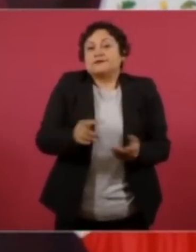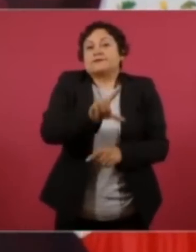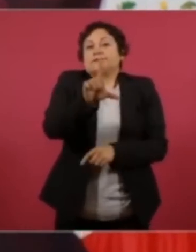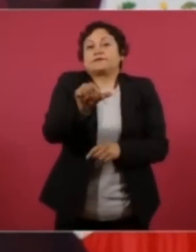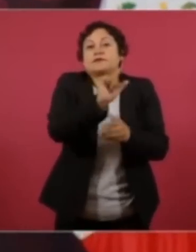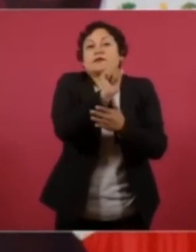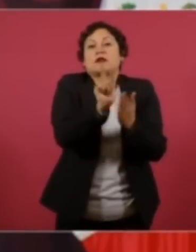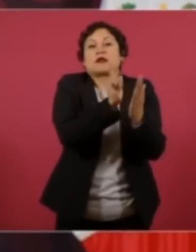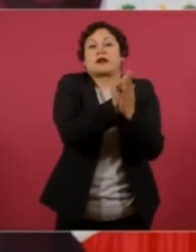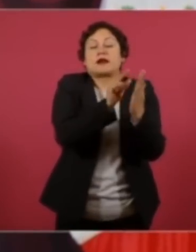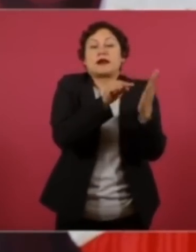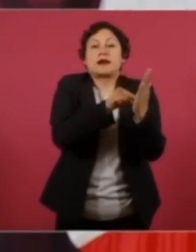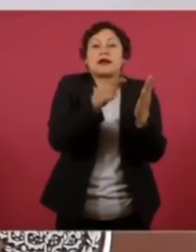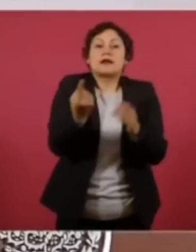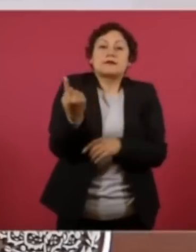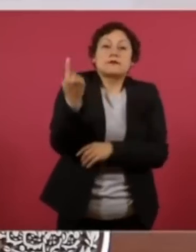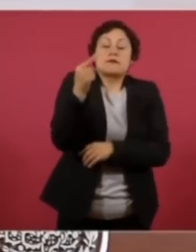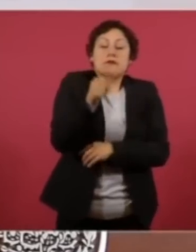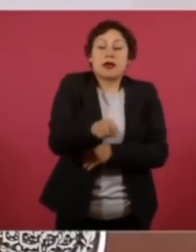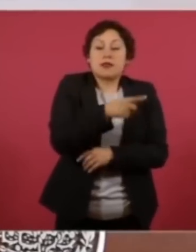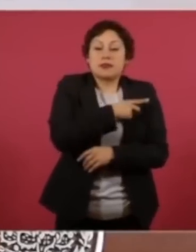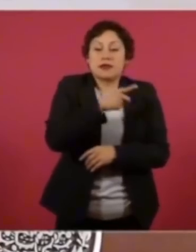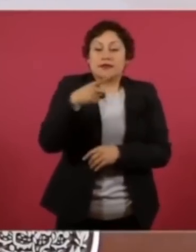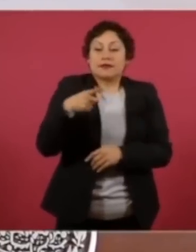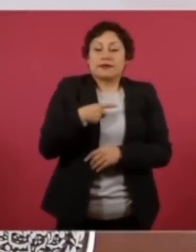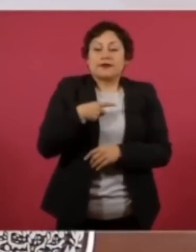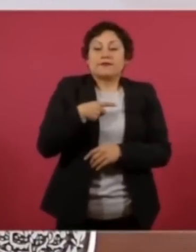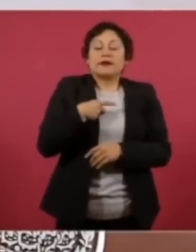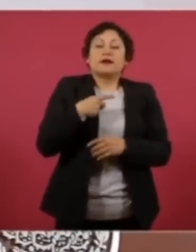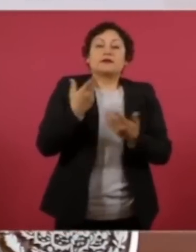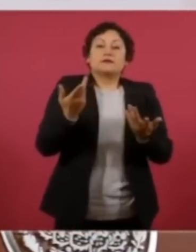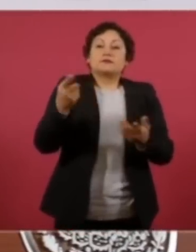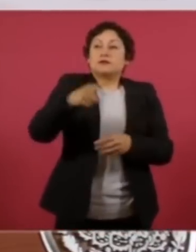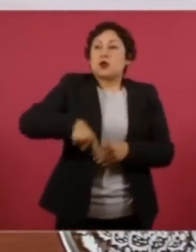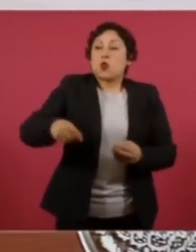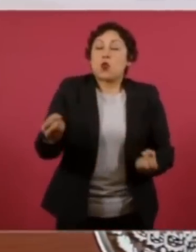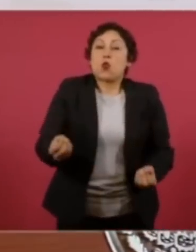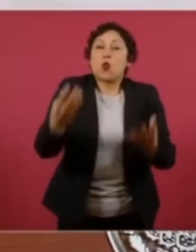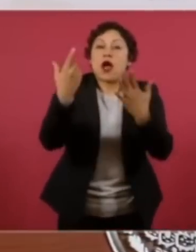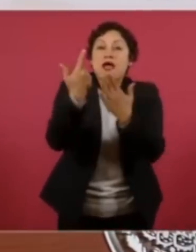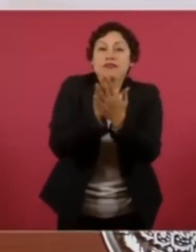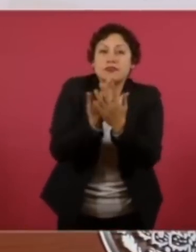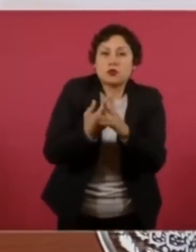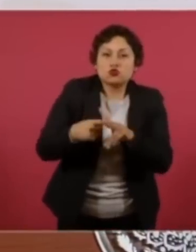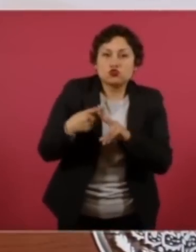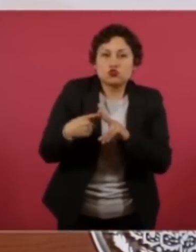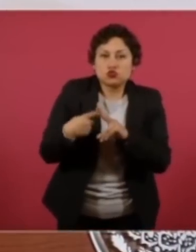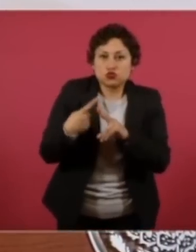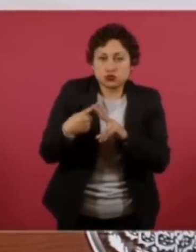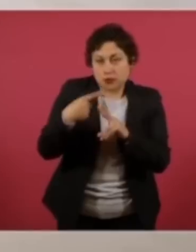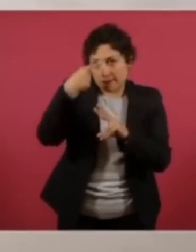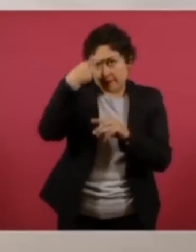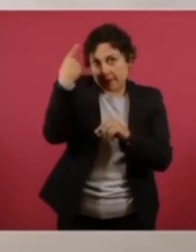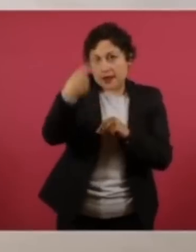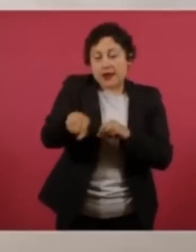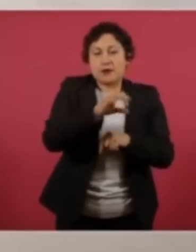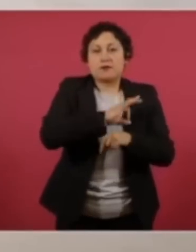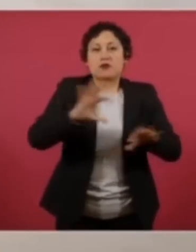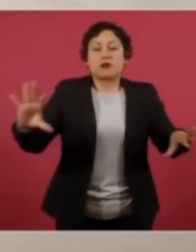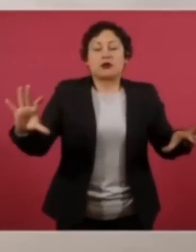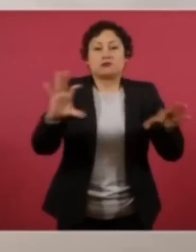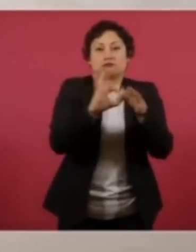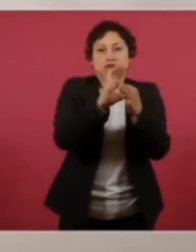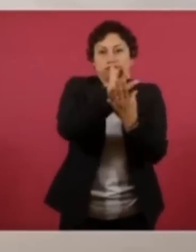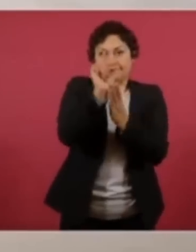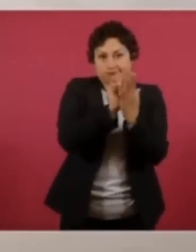una participación para que el resultado fuese vinculatorio, es decir,